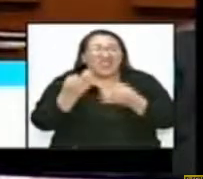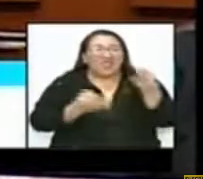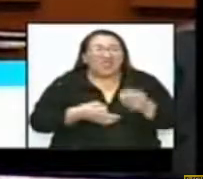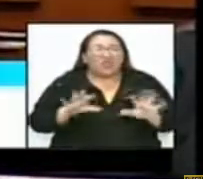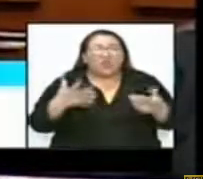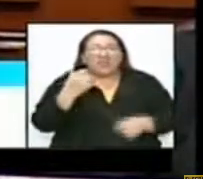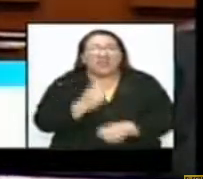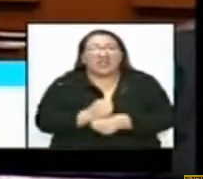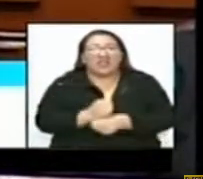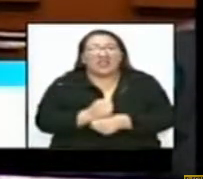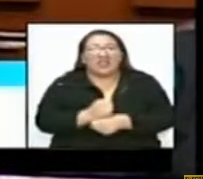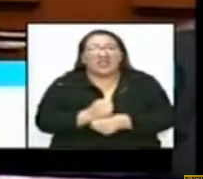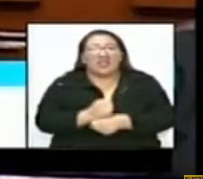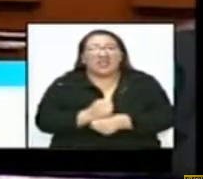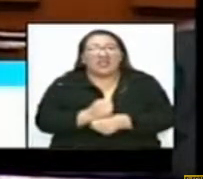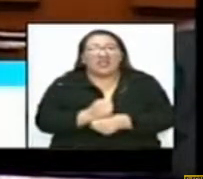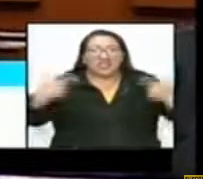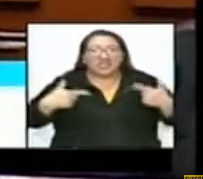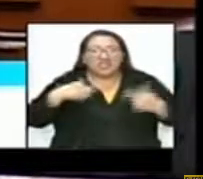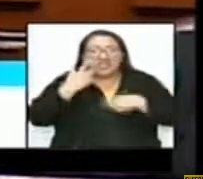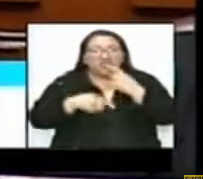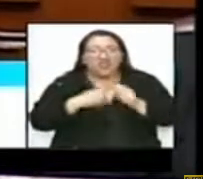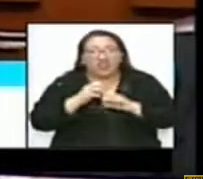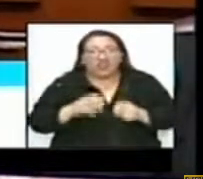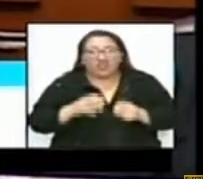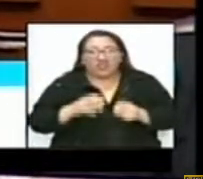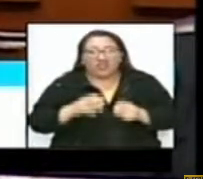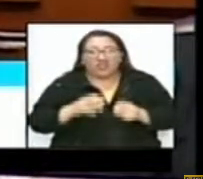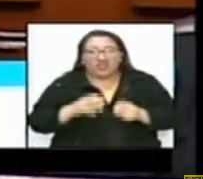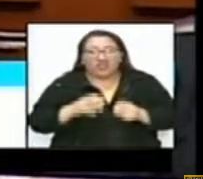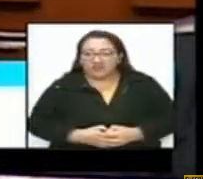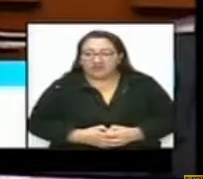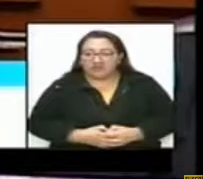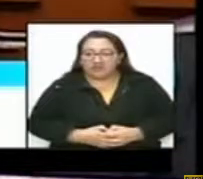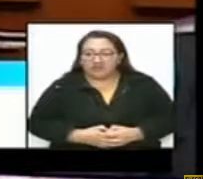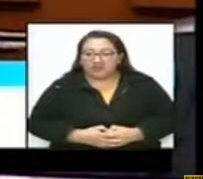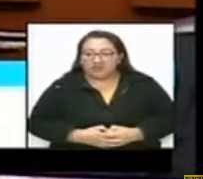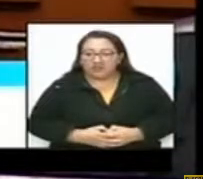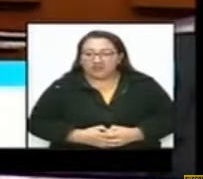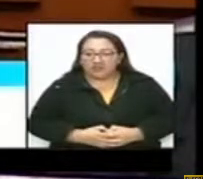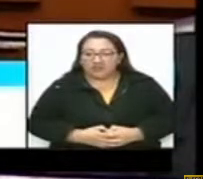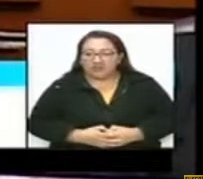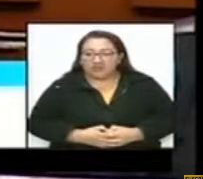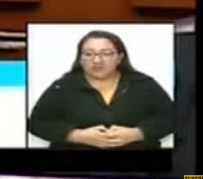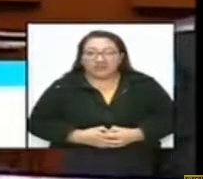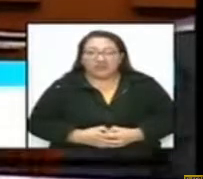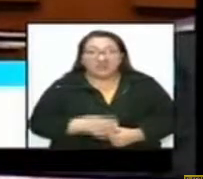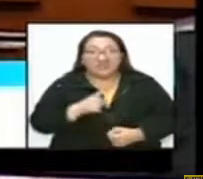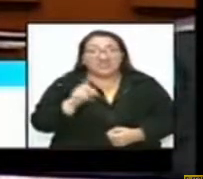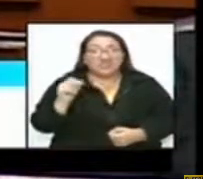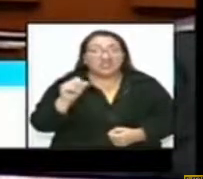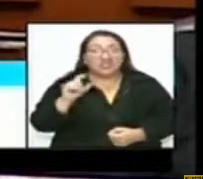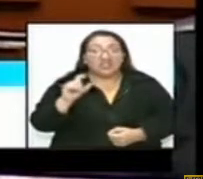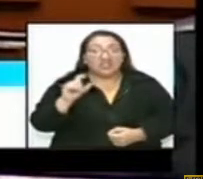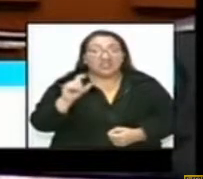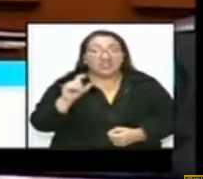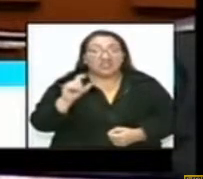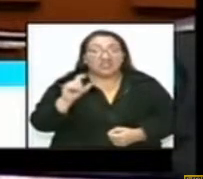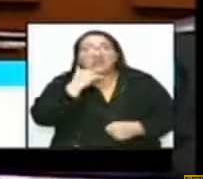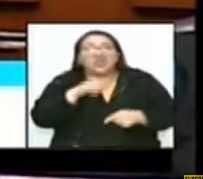trabajo nos asaltan todos los días pero al señor del solar solo le interesa lo que va a ocurrir